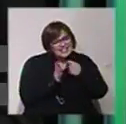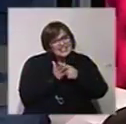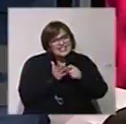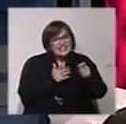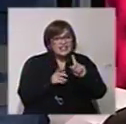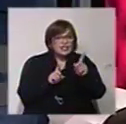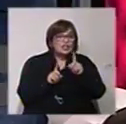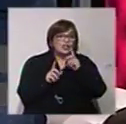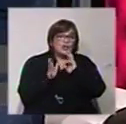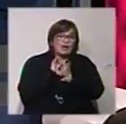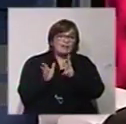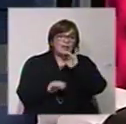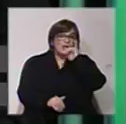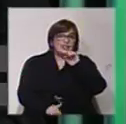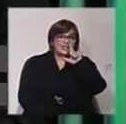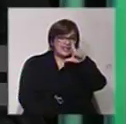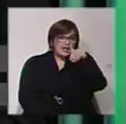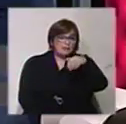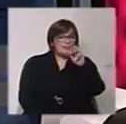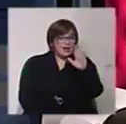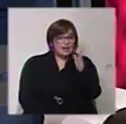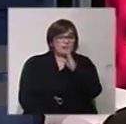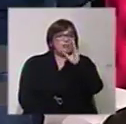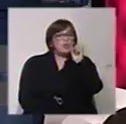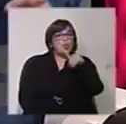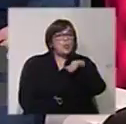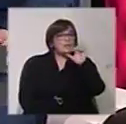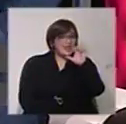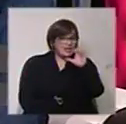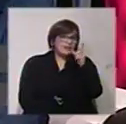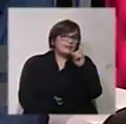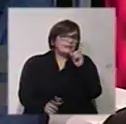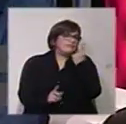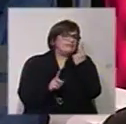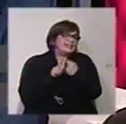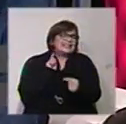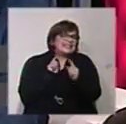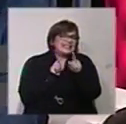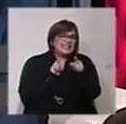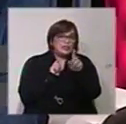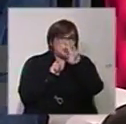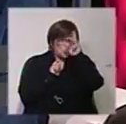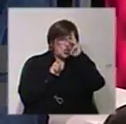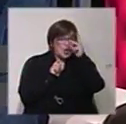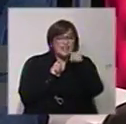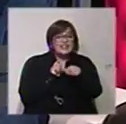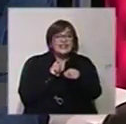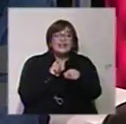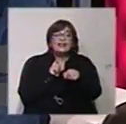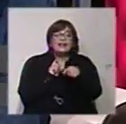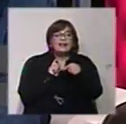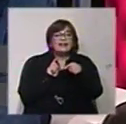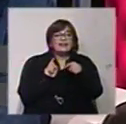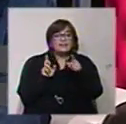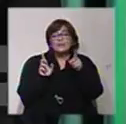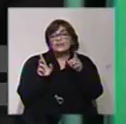de Selmar Paumé, que va a ser Bueno, es. Capaz que por lo menos medio minuto sobre este artista uruguayo que de alguna forma tiene